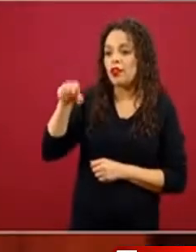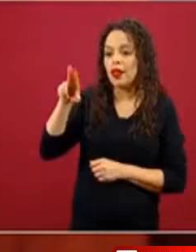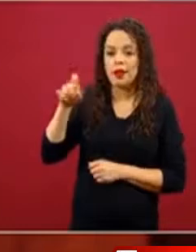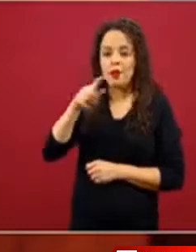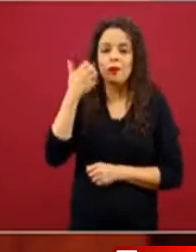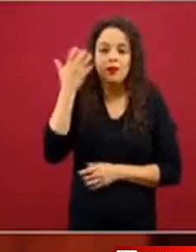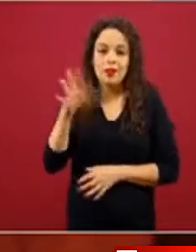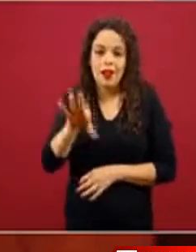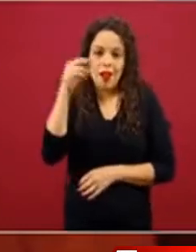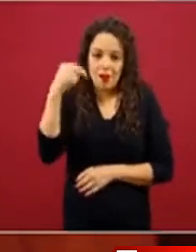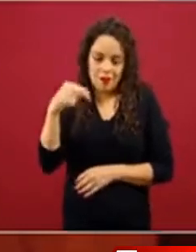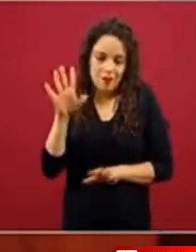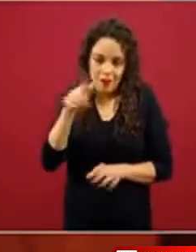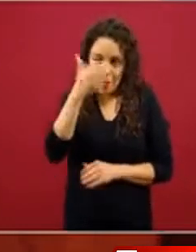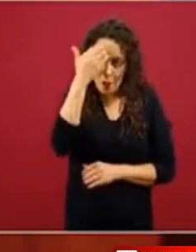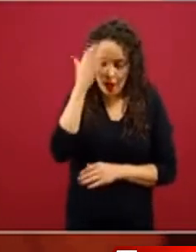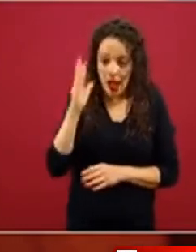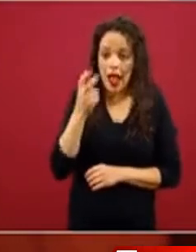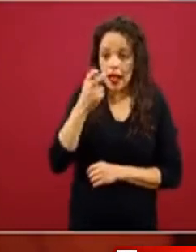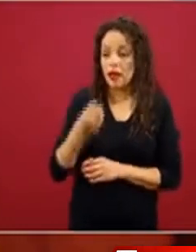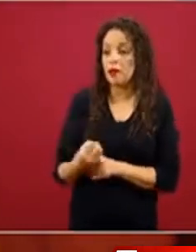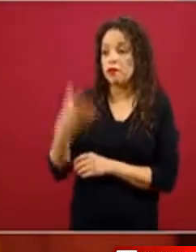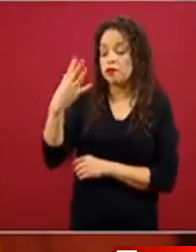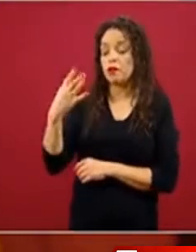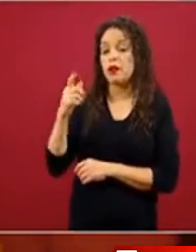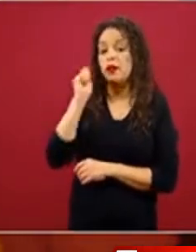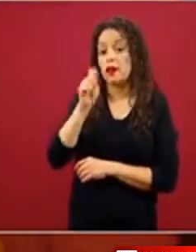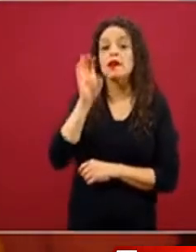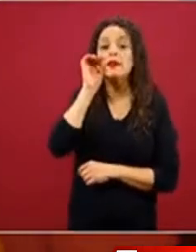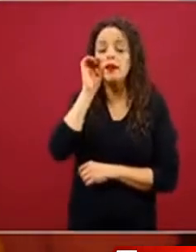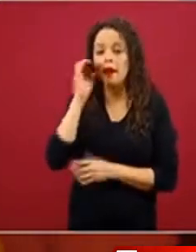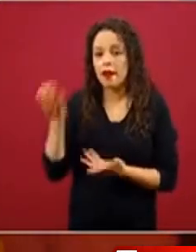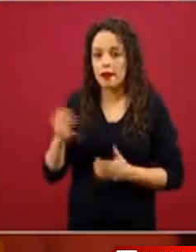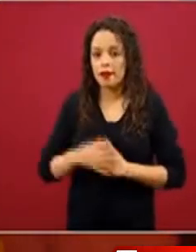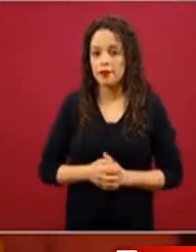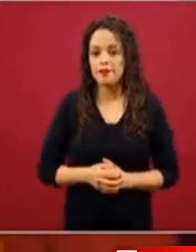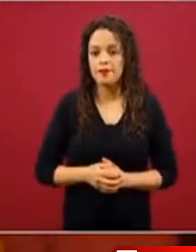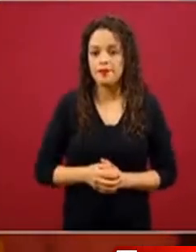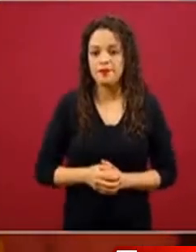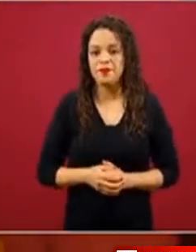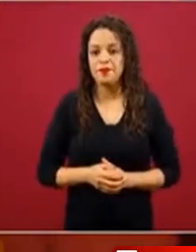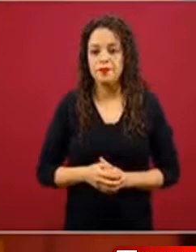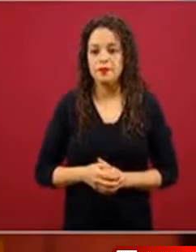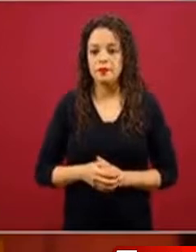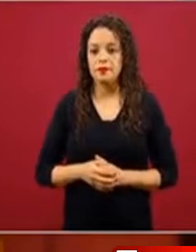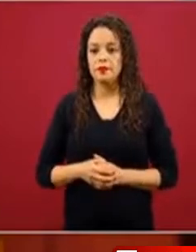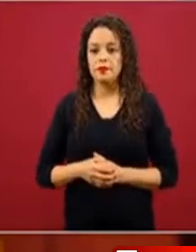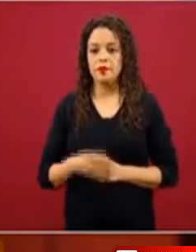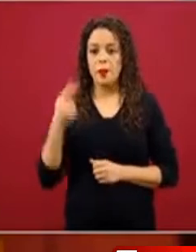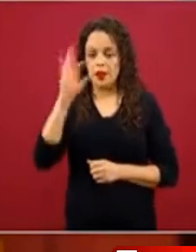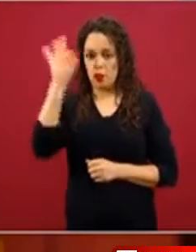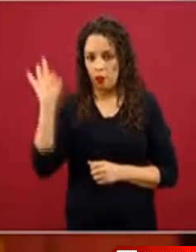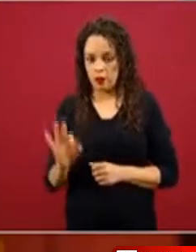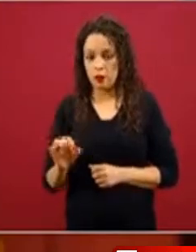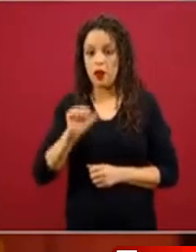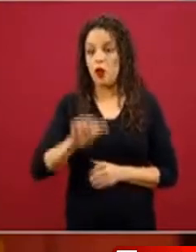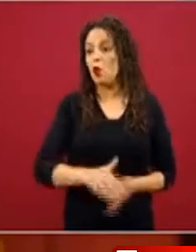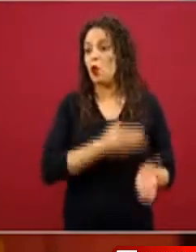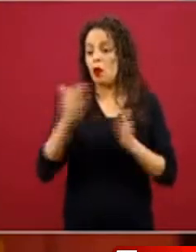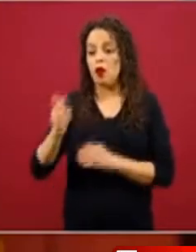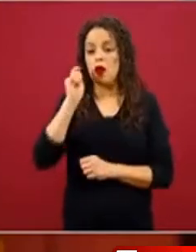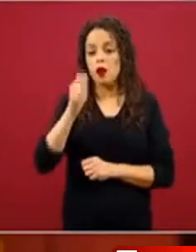como en naranja. Quisiera finalmente hacer un comentario sobre los centros